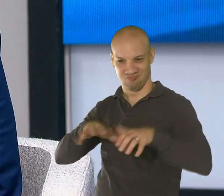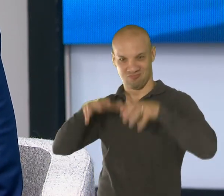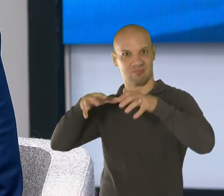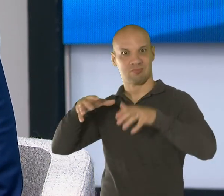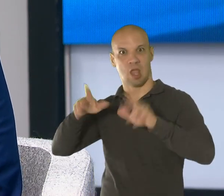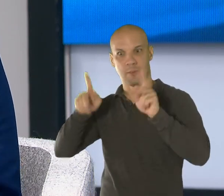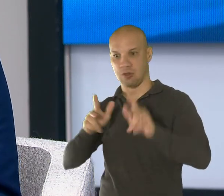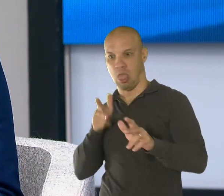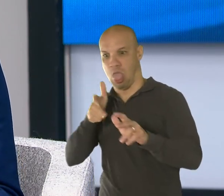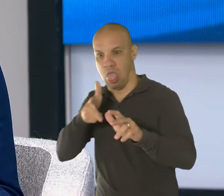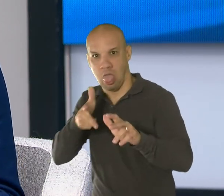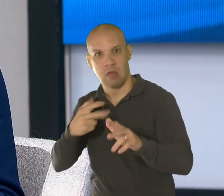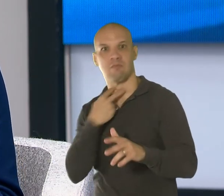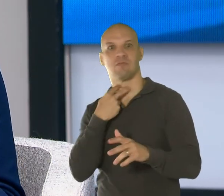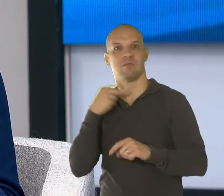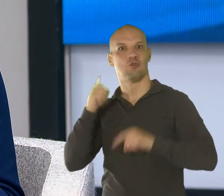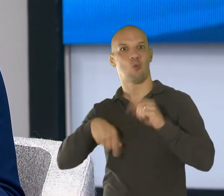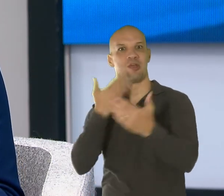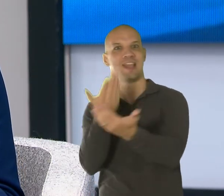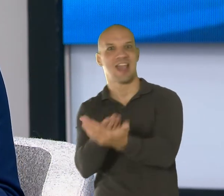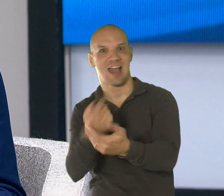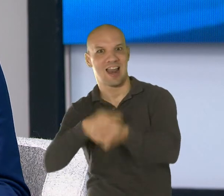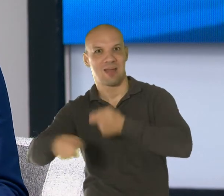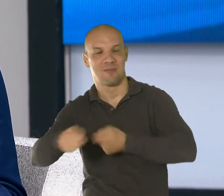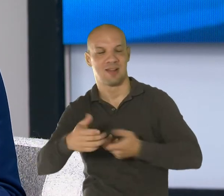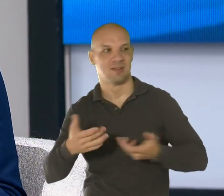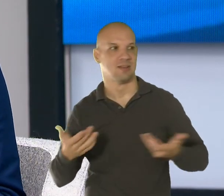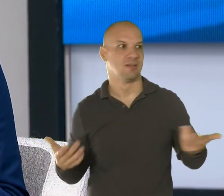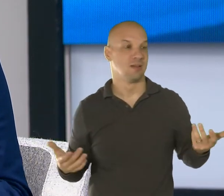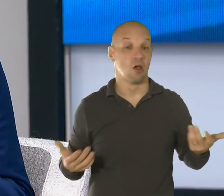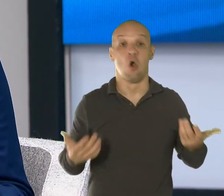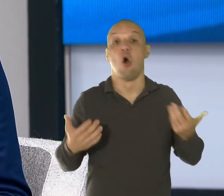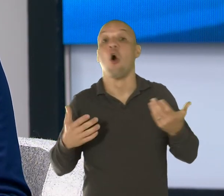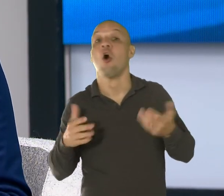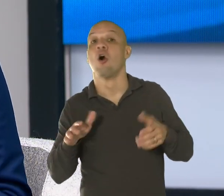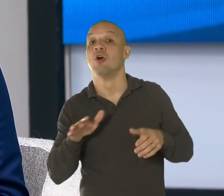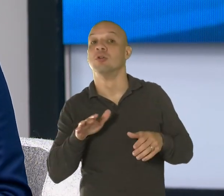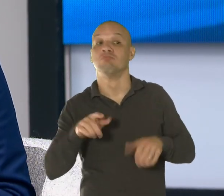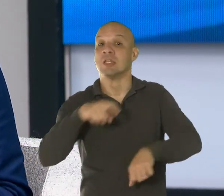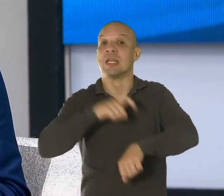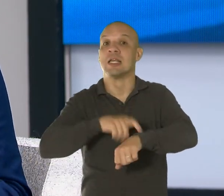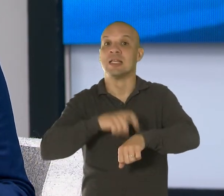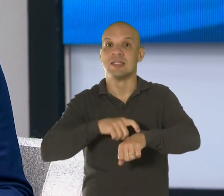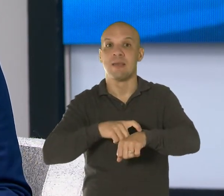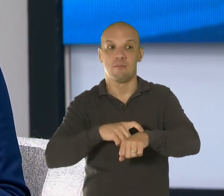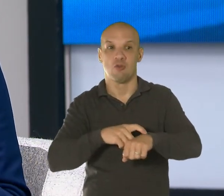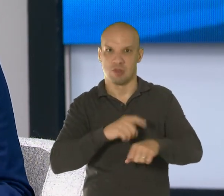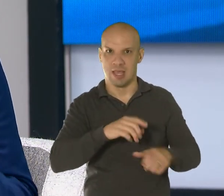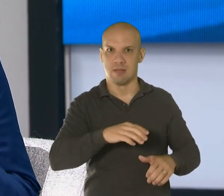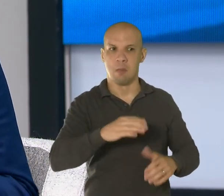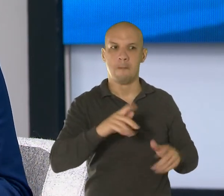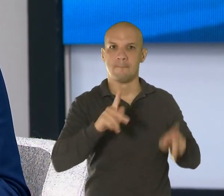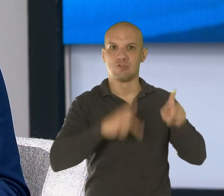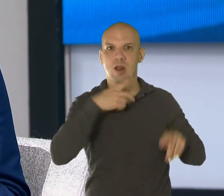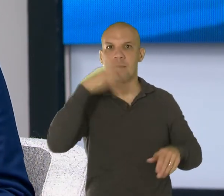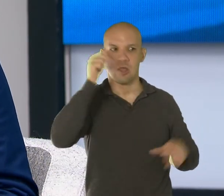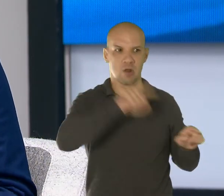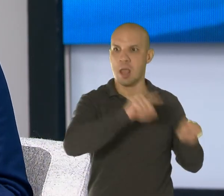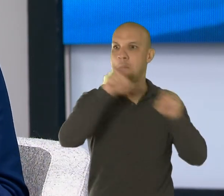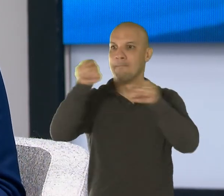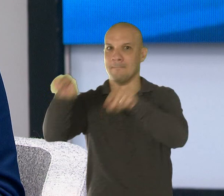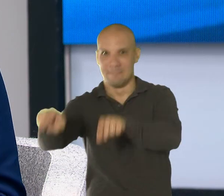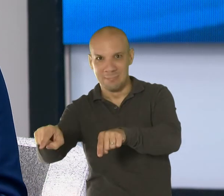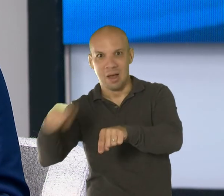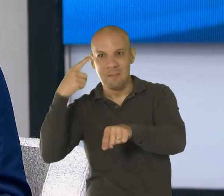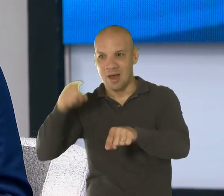o los hogares donde ellos pasan el tiempo diurno. No estaban abiertos, cerraron y no han podido